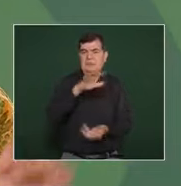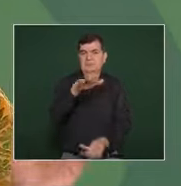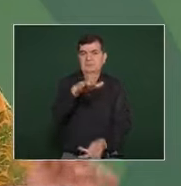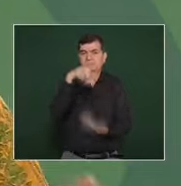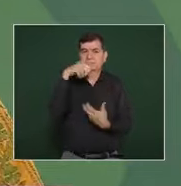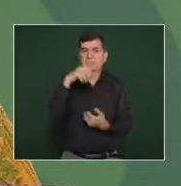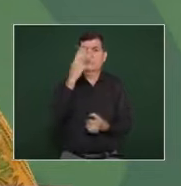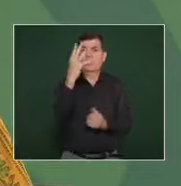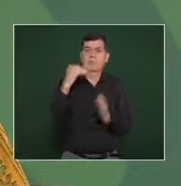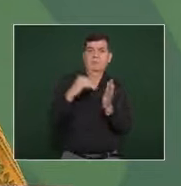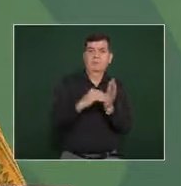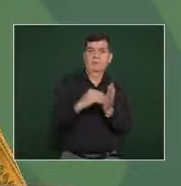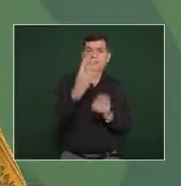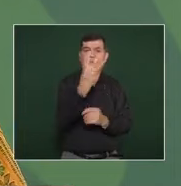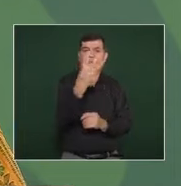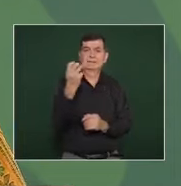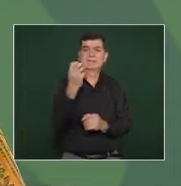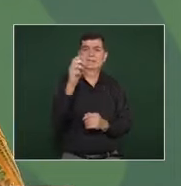de